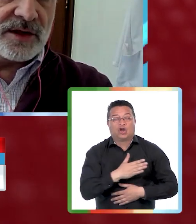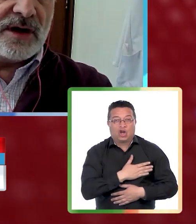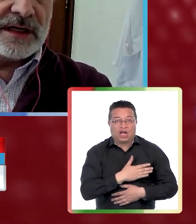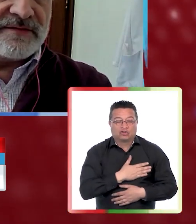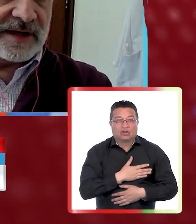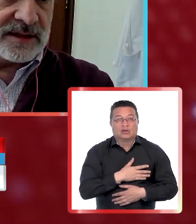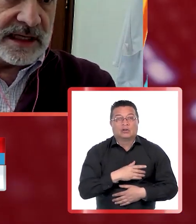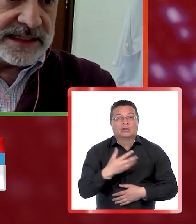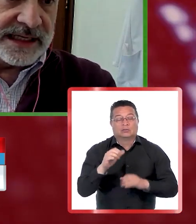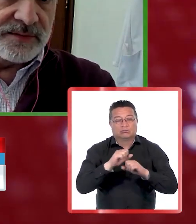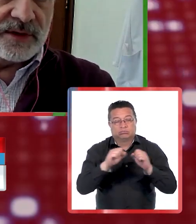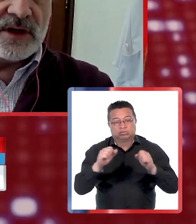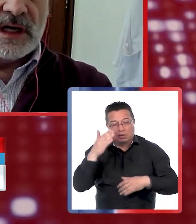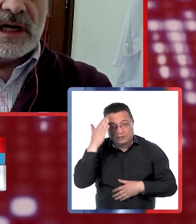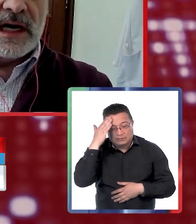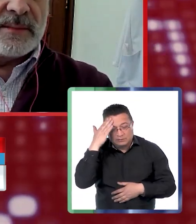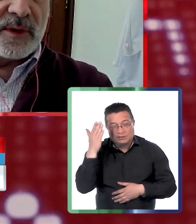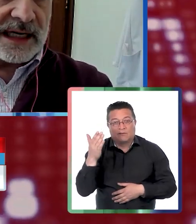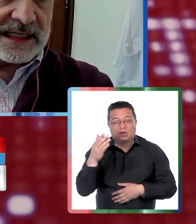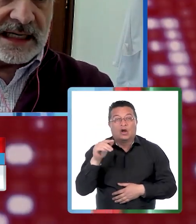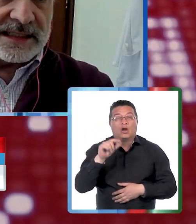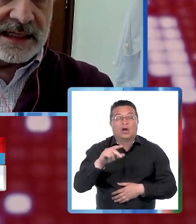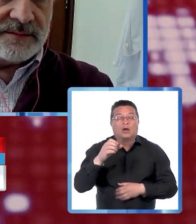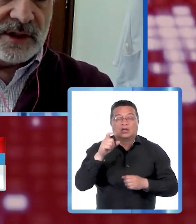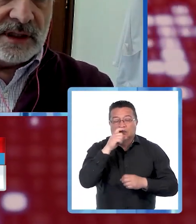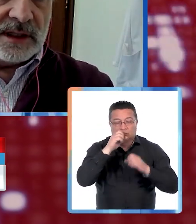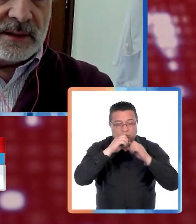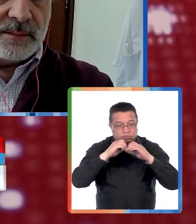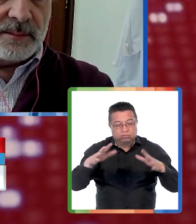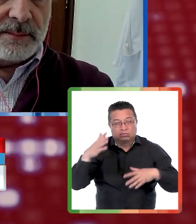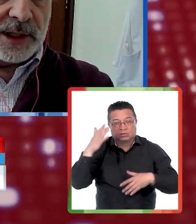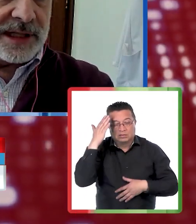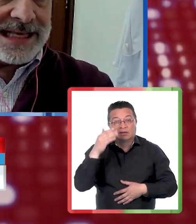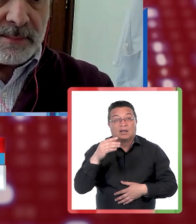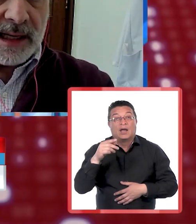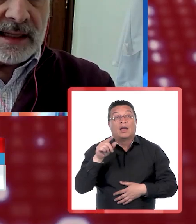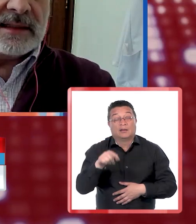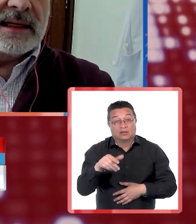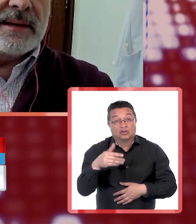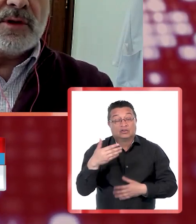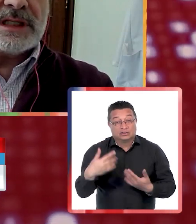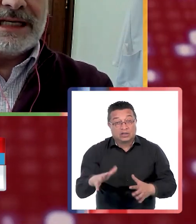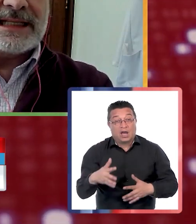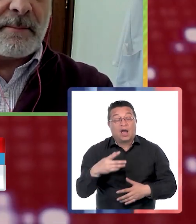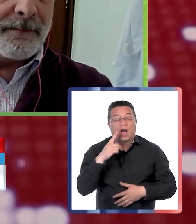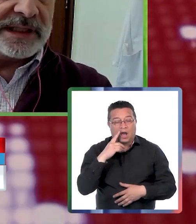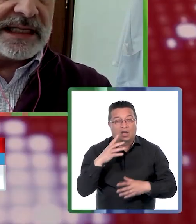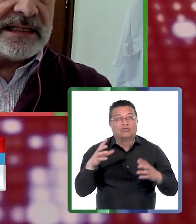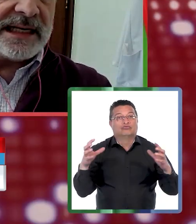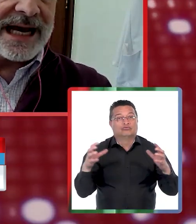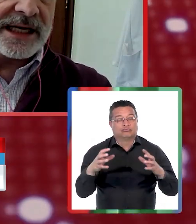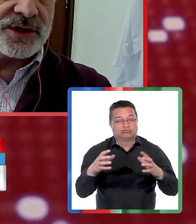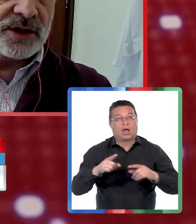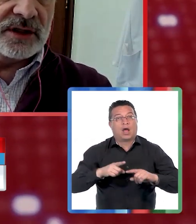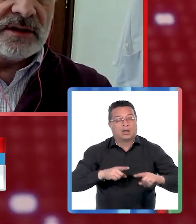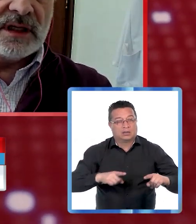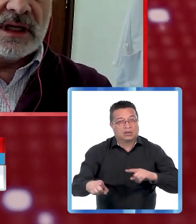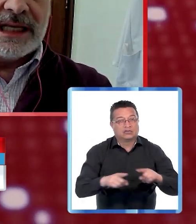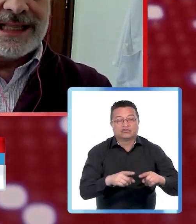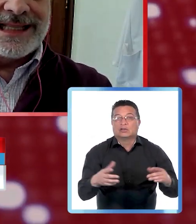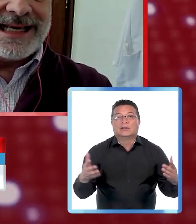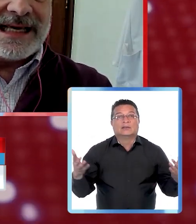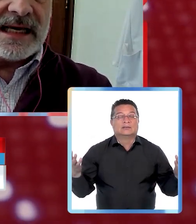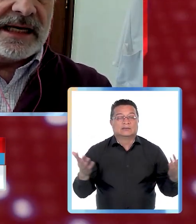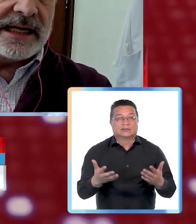infartos al corazón, infartos al cerebro, hemorragias al cerebro, pero de Yapa tenemos esta potente